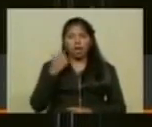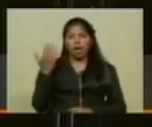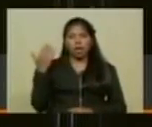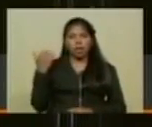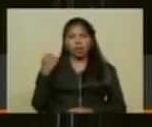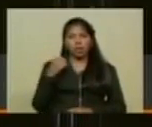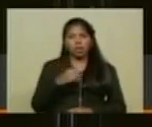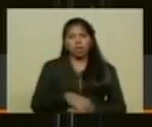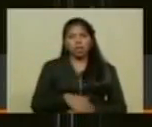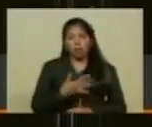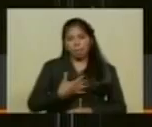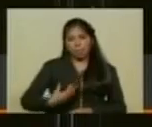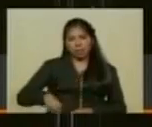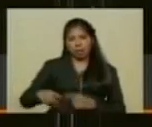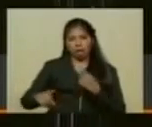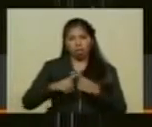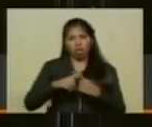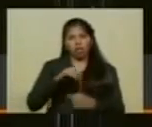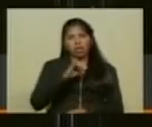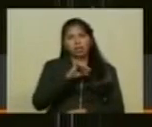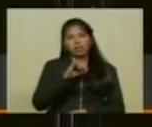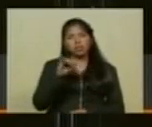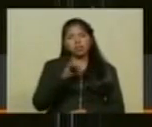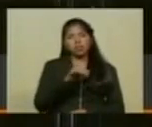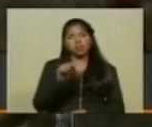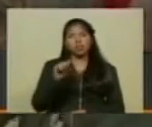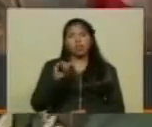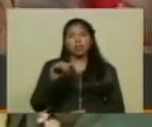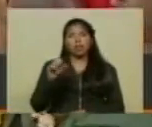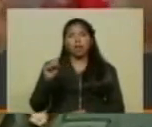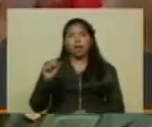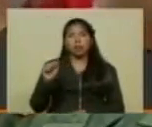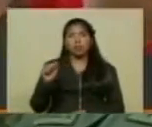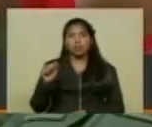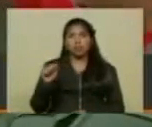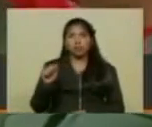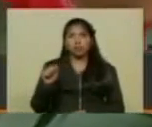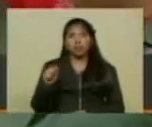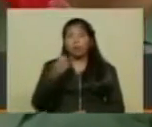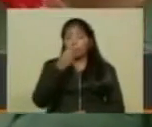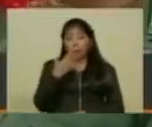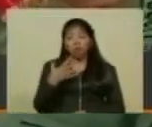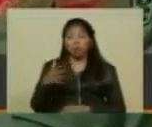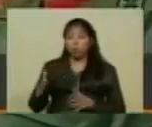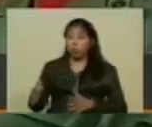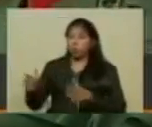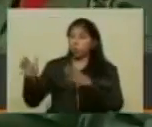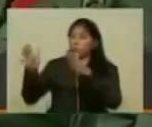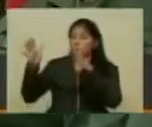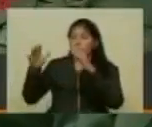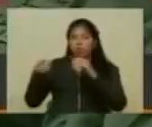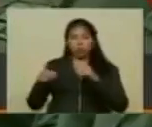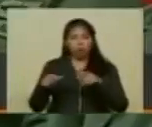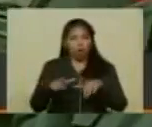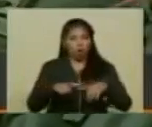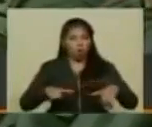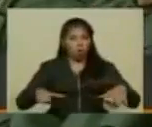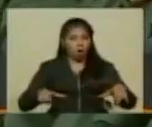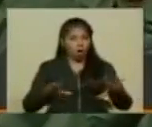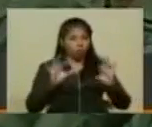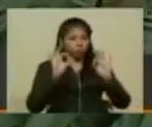Isaías Medina Angarita. Una academia muy hermosa, muy bien preservada